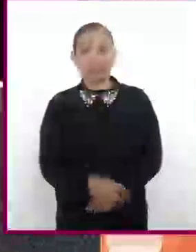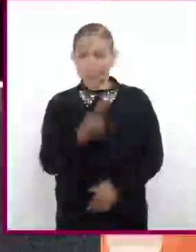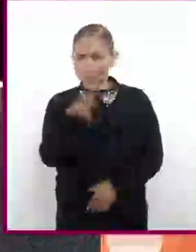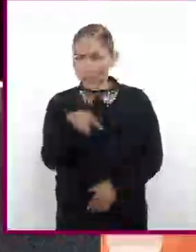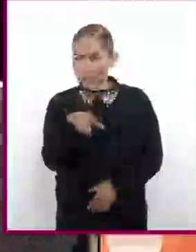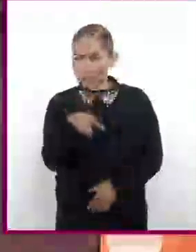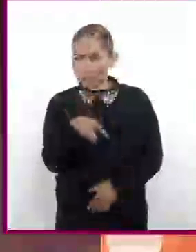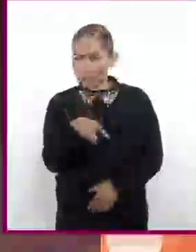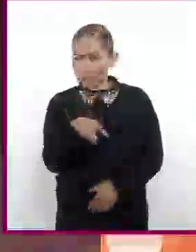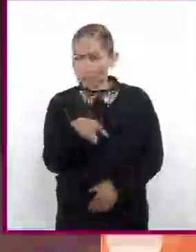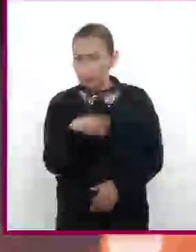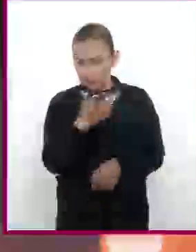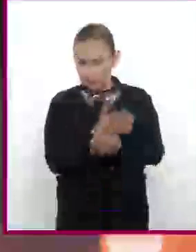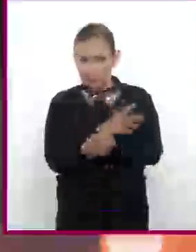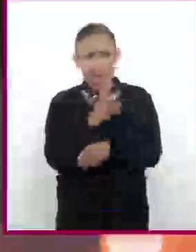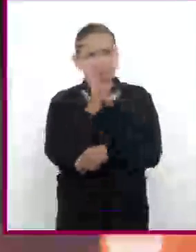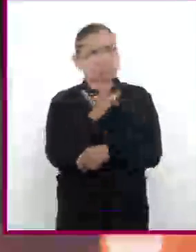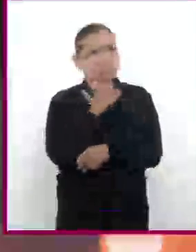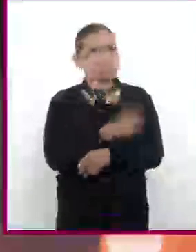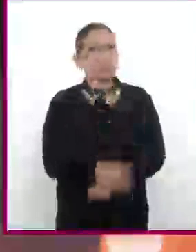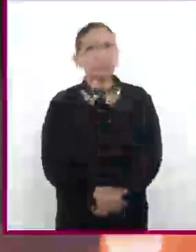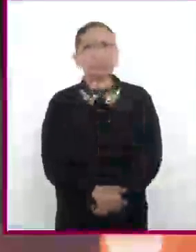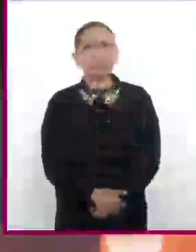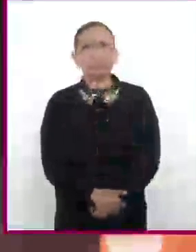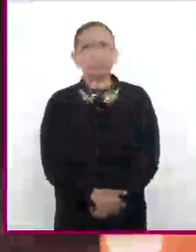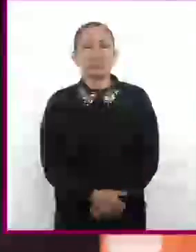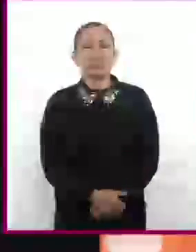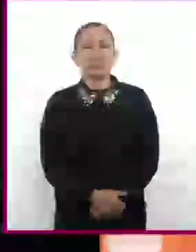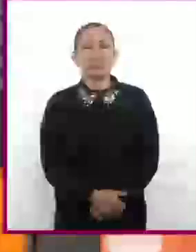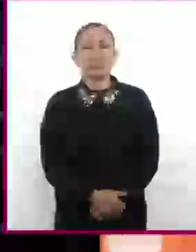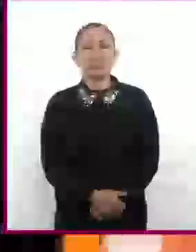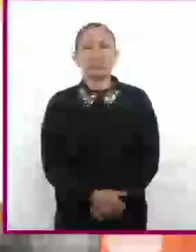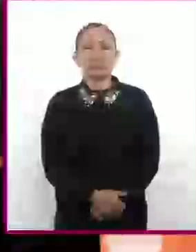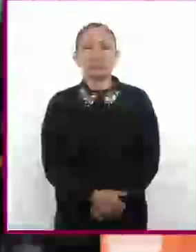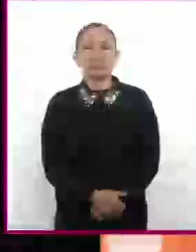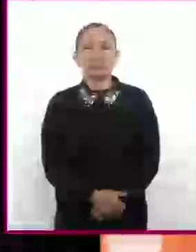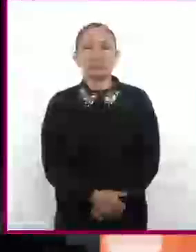¿Cierto? Acompáñenme a comprobar.